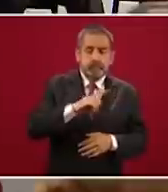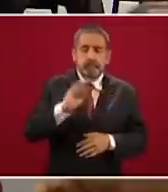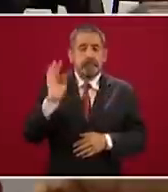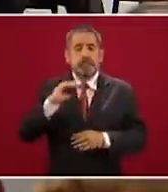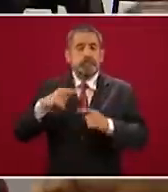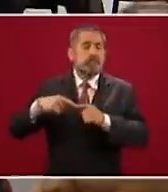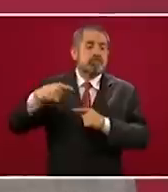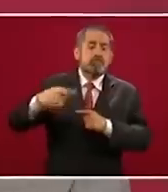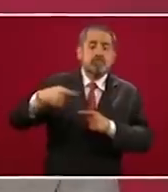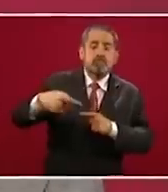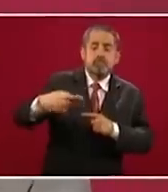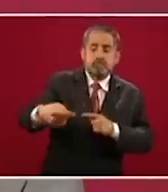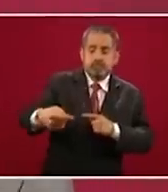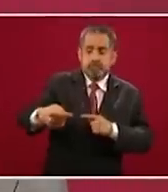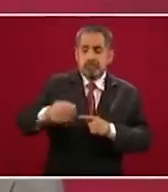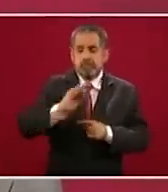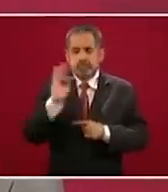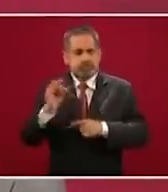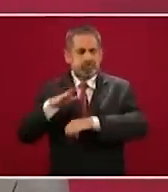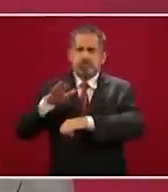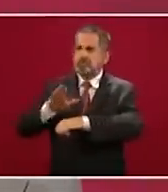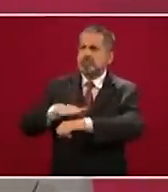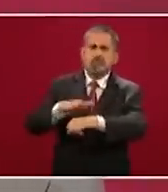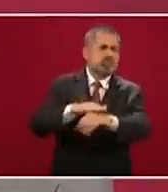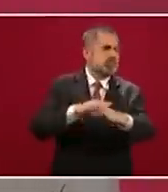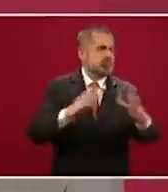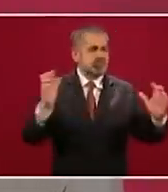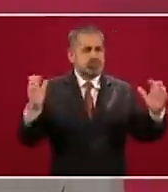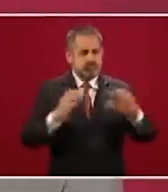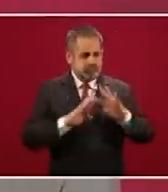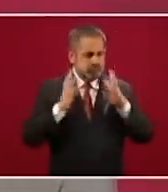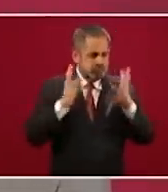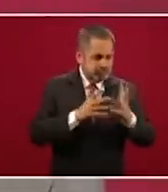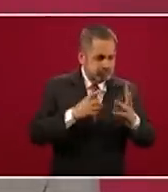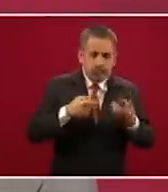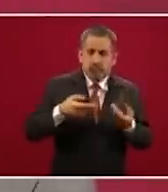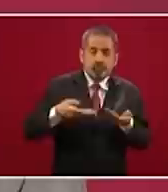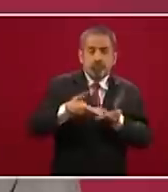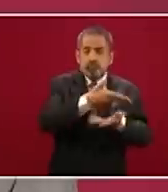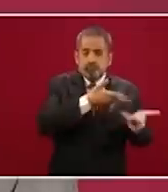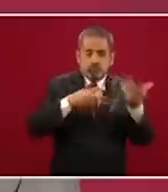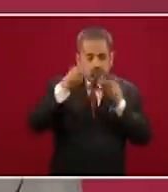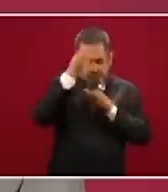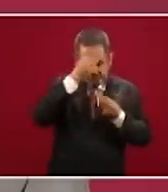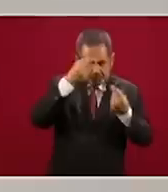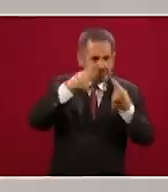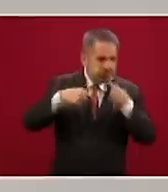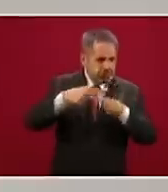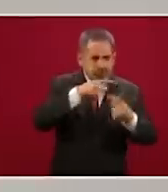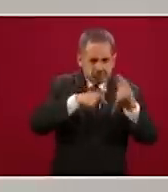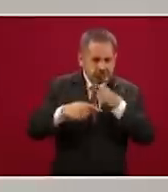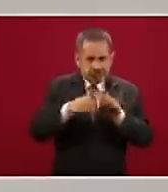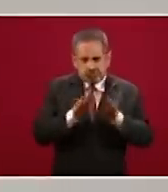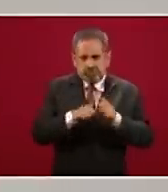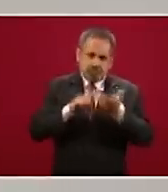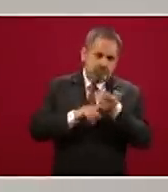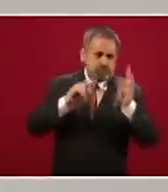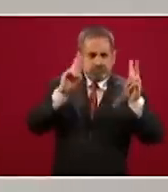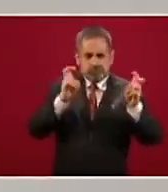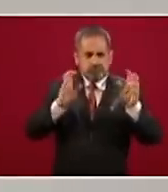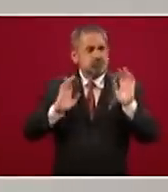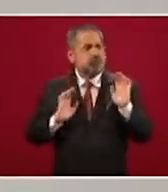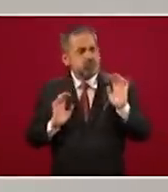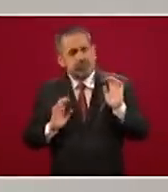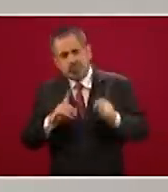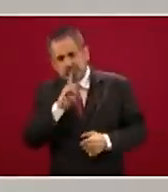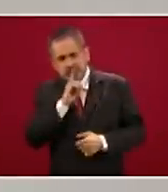días siguientes pudiéramos convocar al Consejo para tener una reflexión colegiada multisectorial sobre el tema y que la